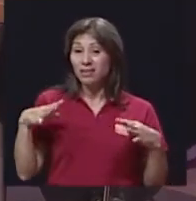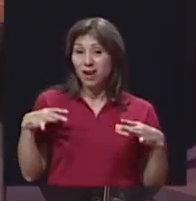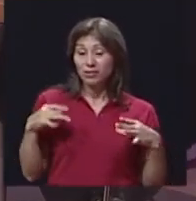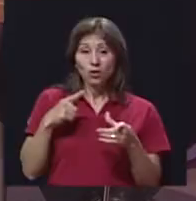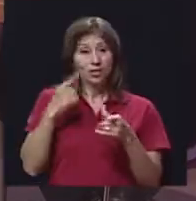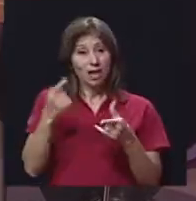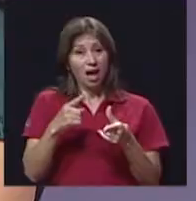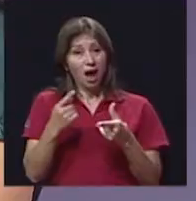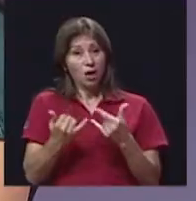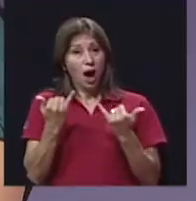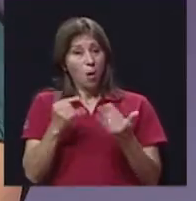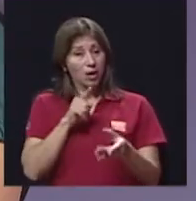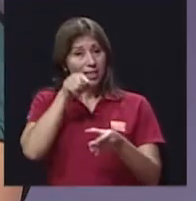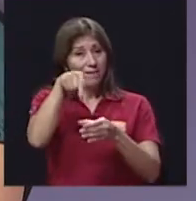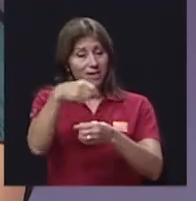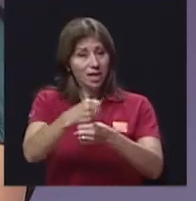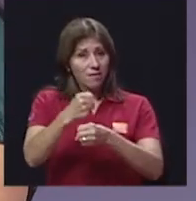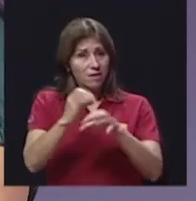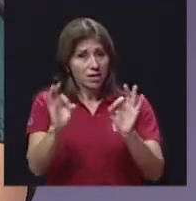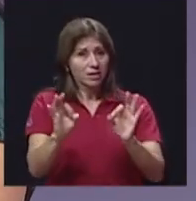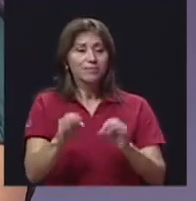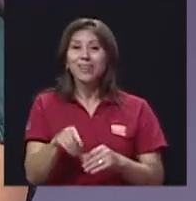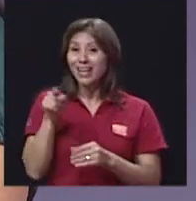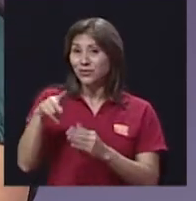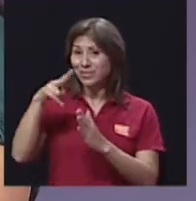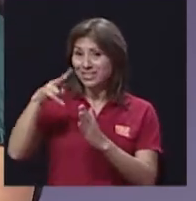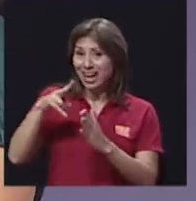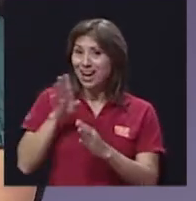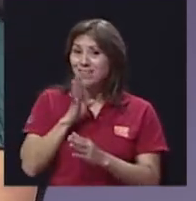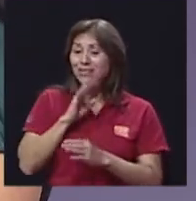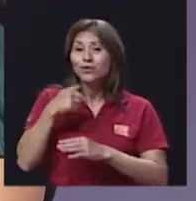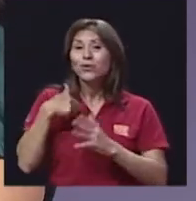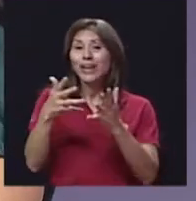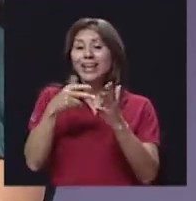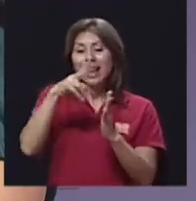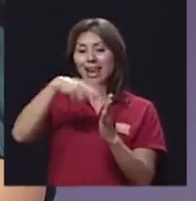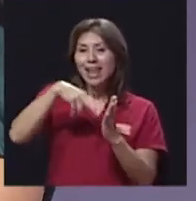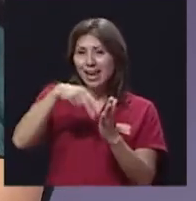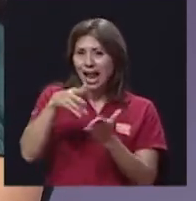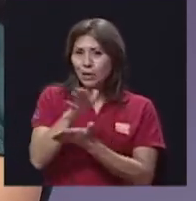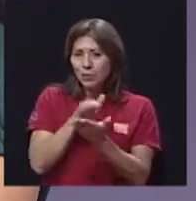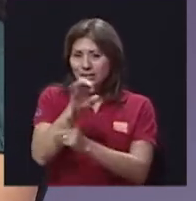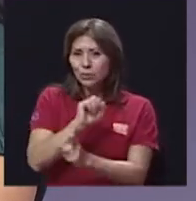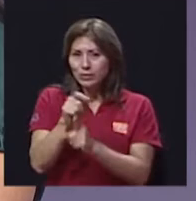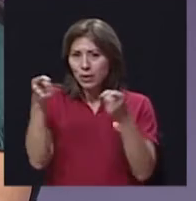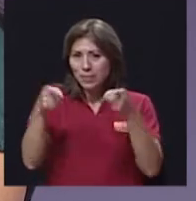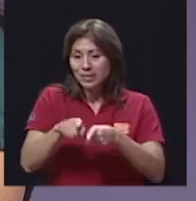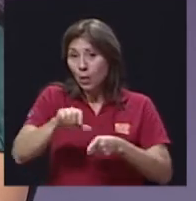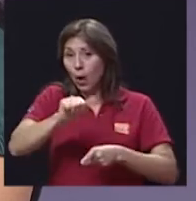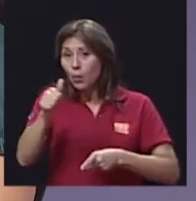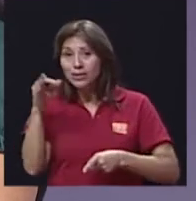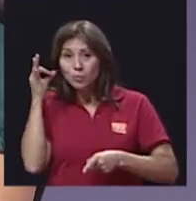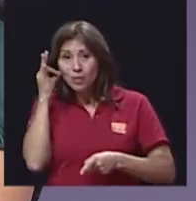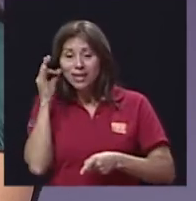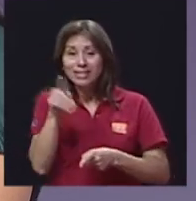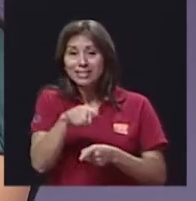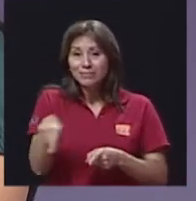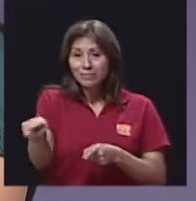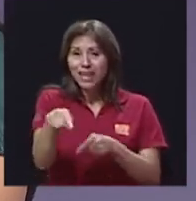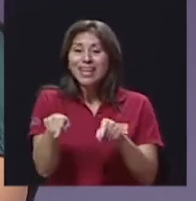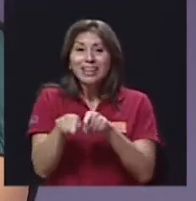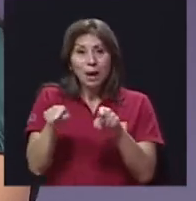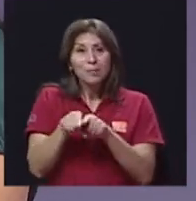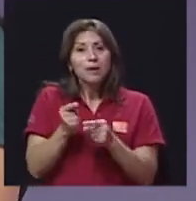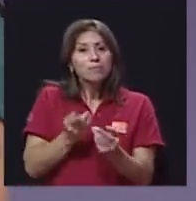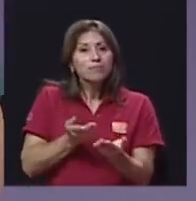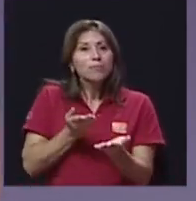justamente sobre eso que está mencionando que ya leerles una anécdota de otras compañeras de la tribu también hicieron aportes para esta discusión en que no